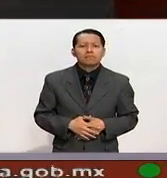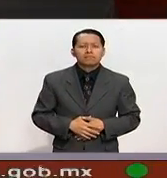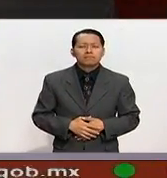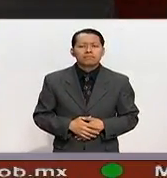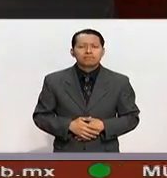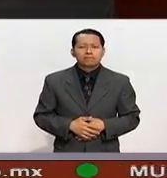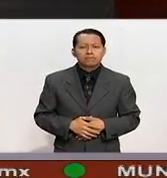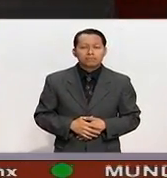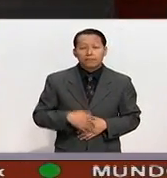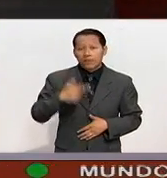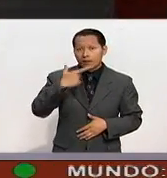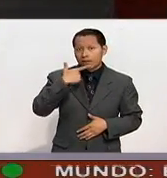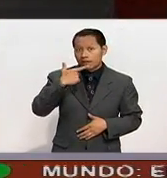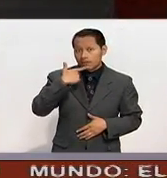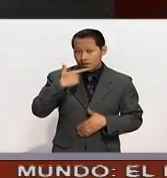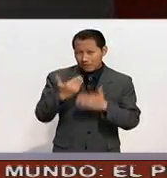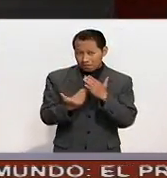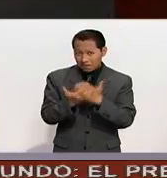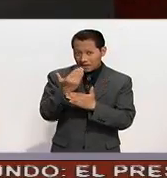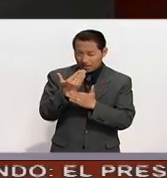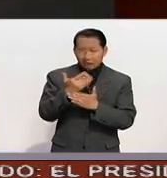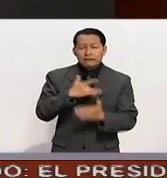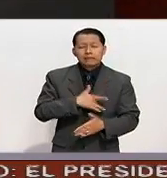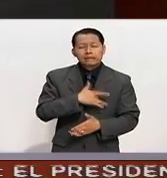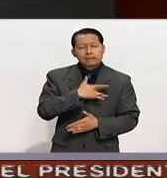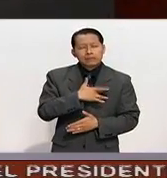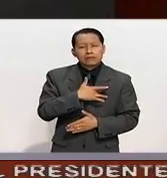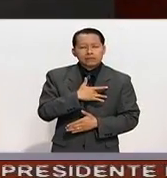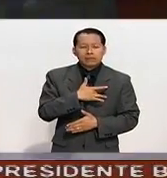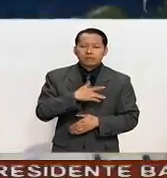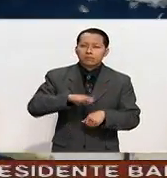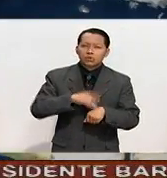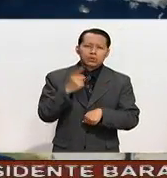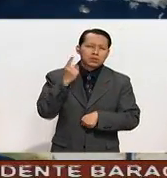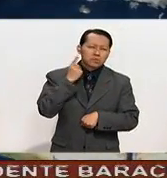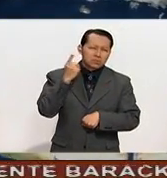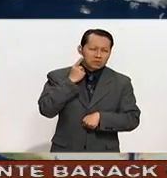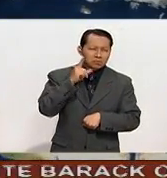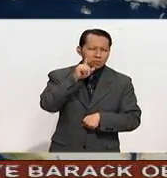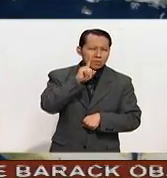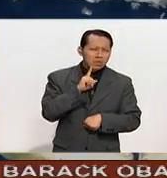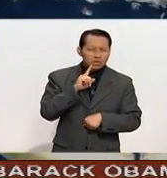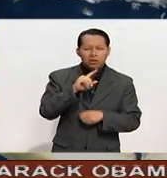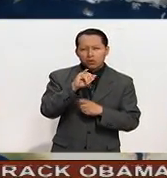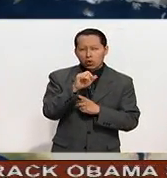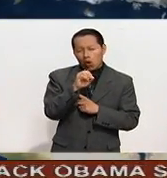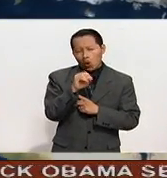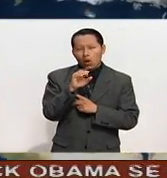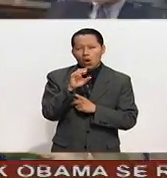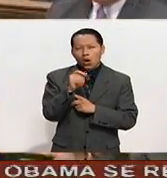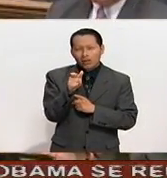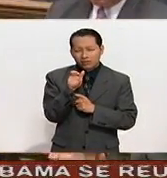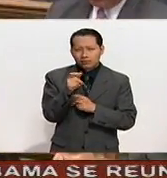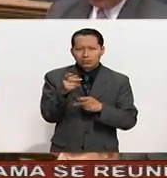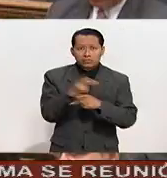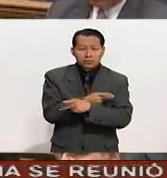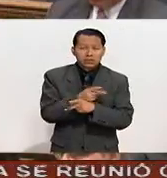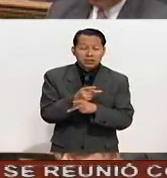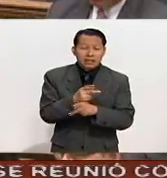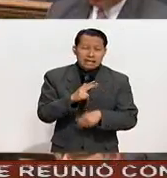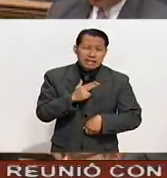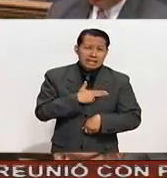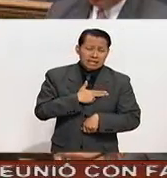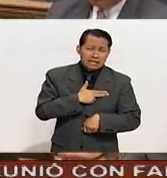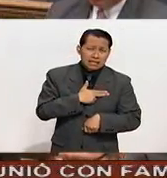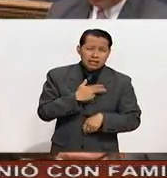La Gran Bretaña amaneció conmocionada ante la muerte de la diputada proeuropea Jo Cox, quien estaba gravemente herida